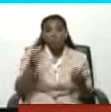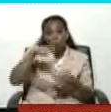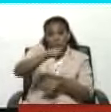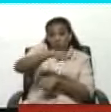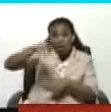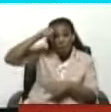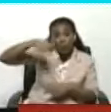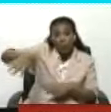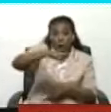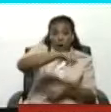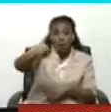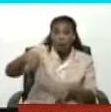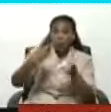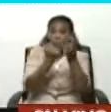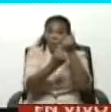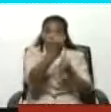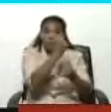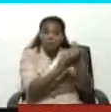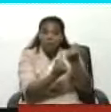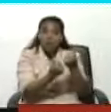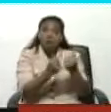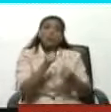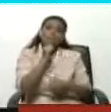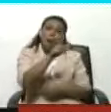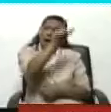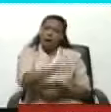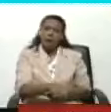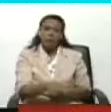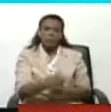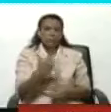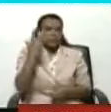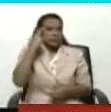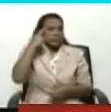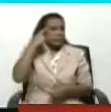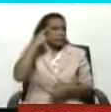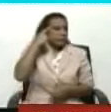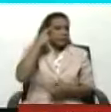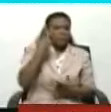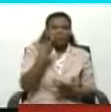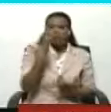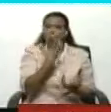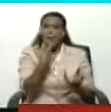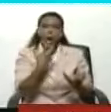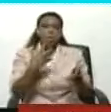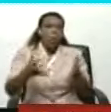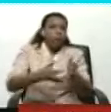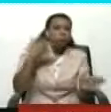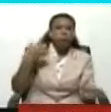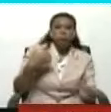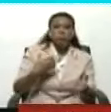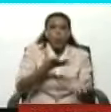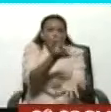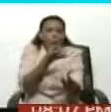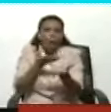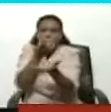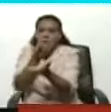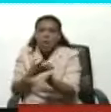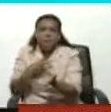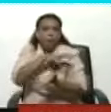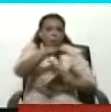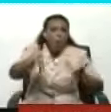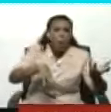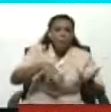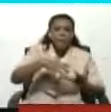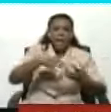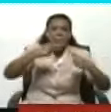ustedes, contra la economía. Son malos, perversos. Han buscado golpes de Estado, guarimba. Tienen una